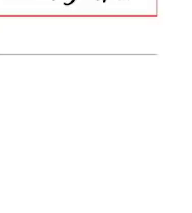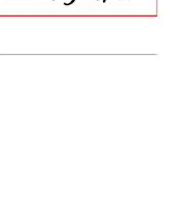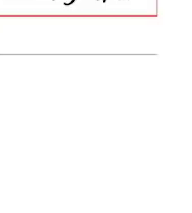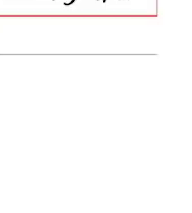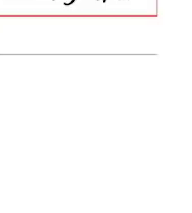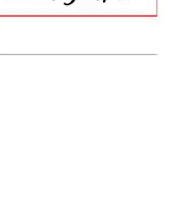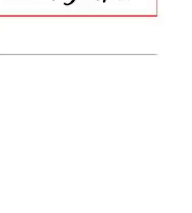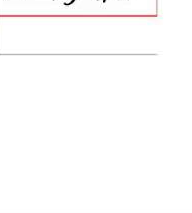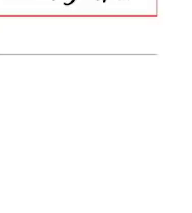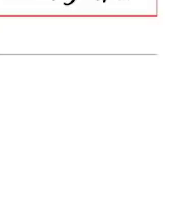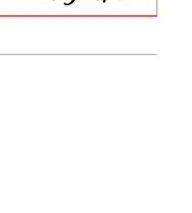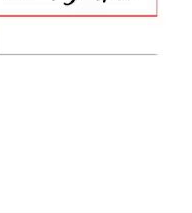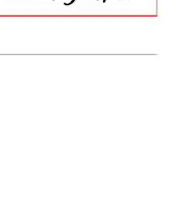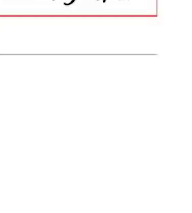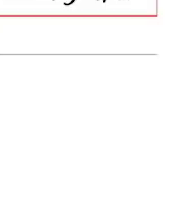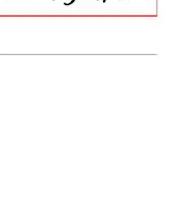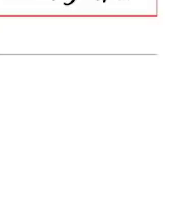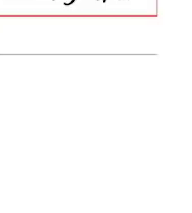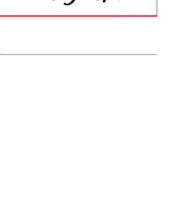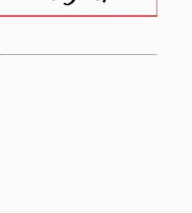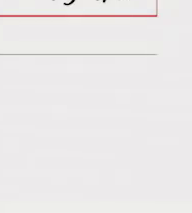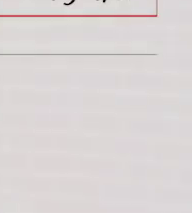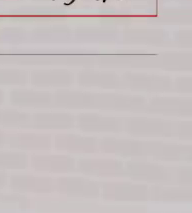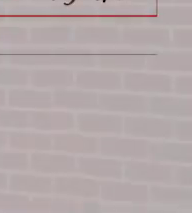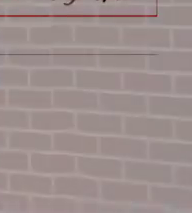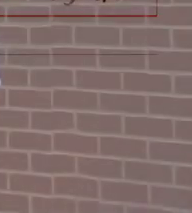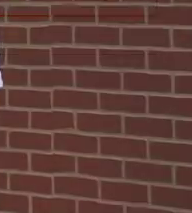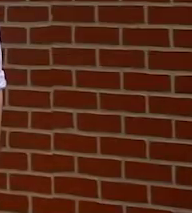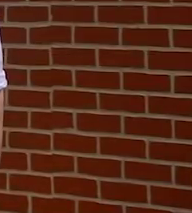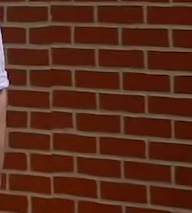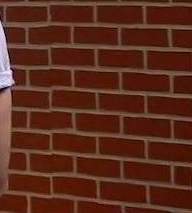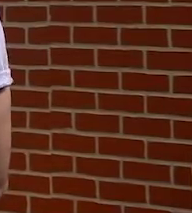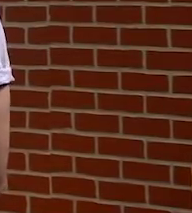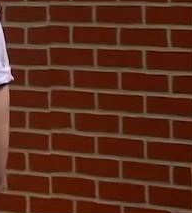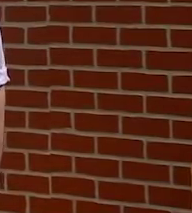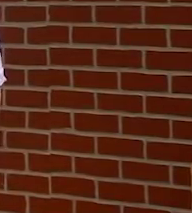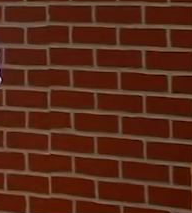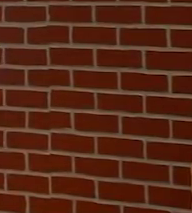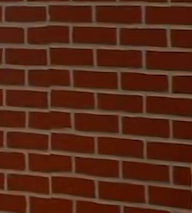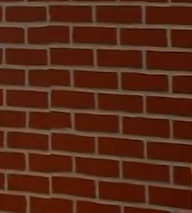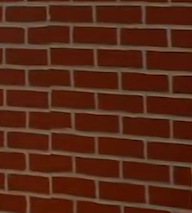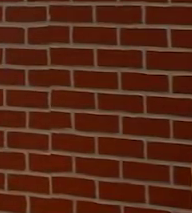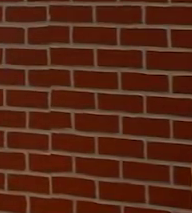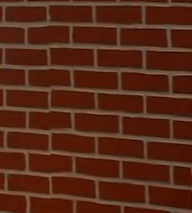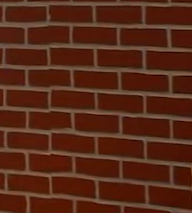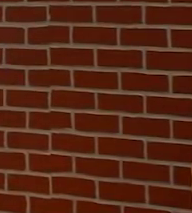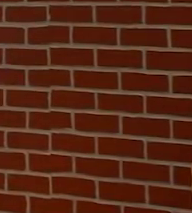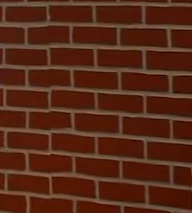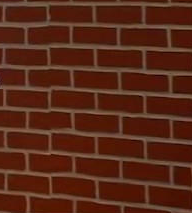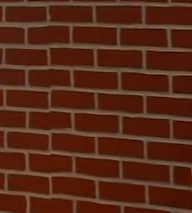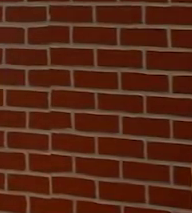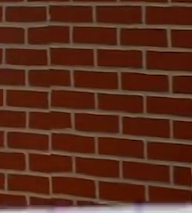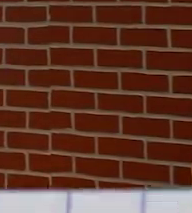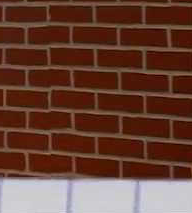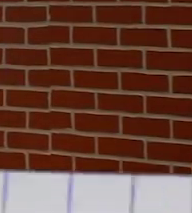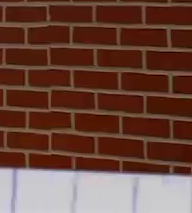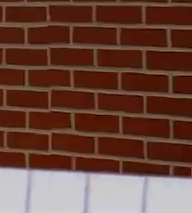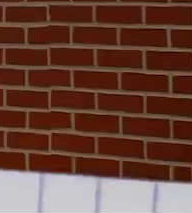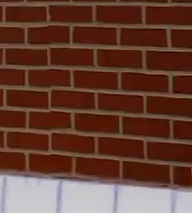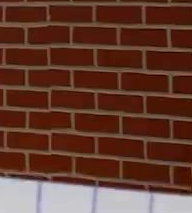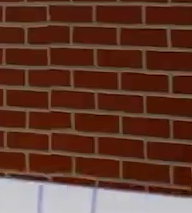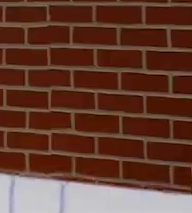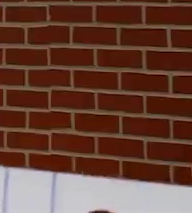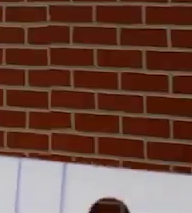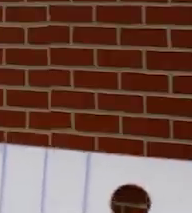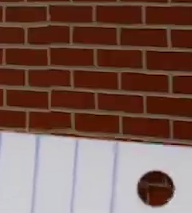más una negra, como en el diagrama que se ve. Pues hoy aprenderemos la otra forma que tenemos en la música de sumar